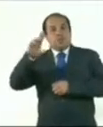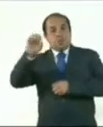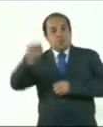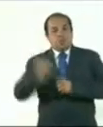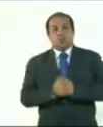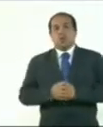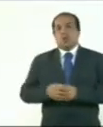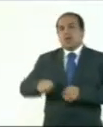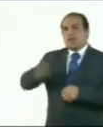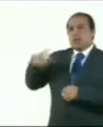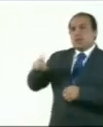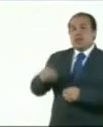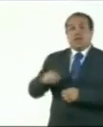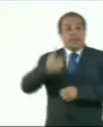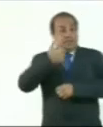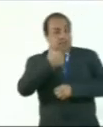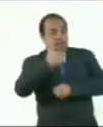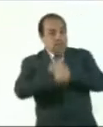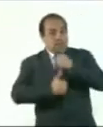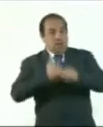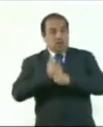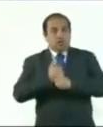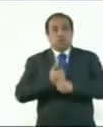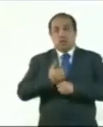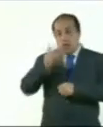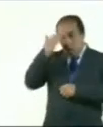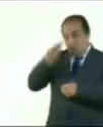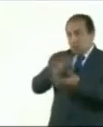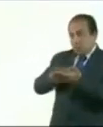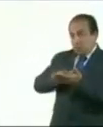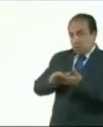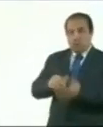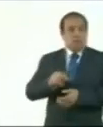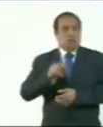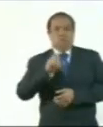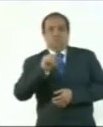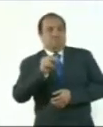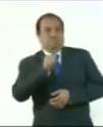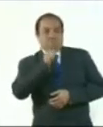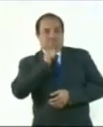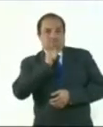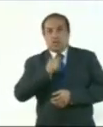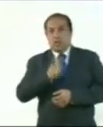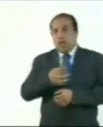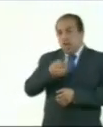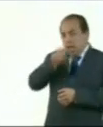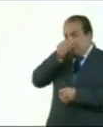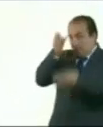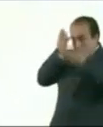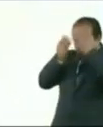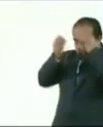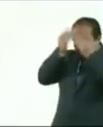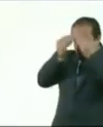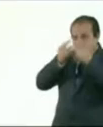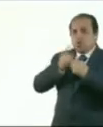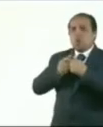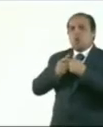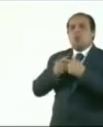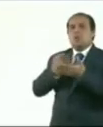tienes? Seis. ¿Seis? ¿Y ya sabes leer? No. ¿Apenas estás aprendiendo? Sí. ¿Con quién vas a leer el